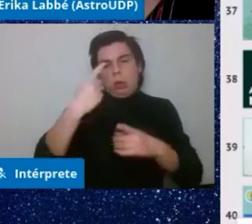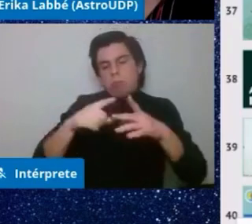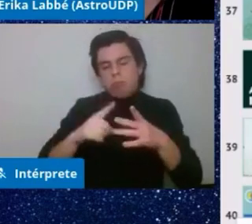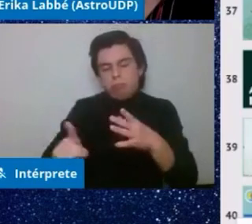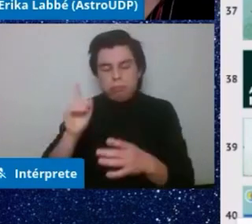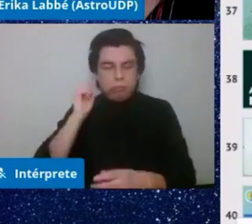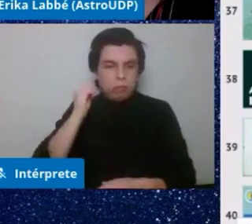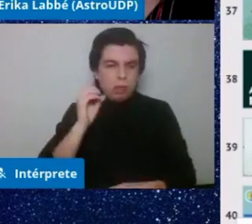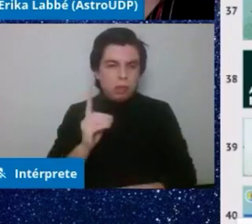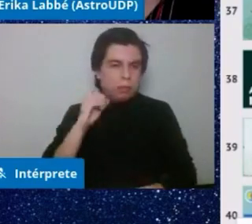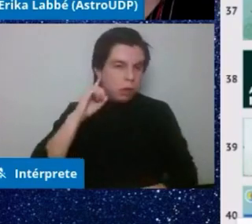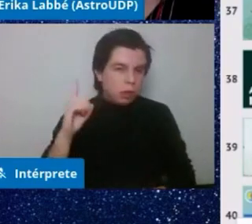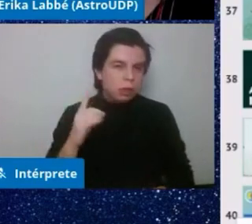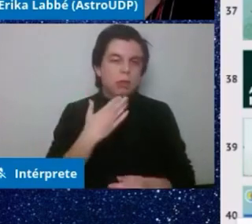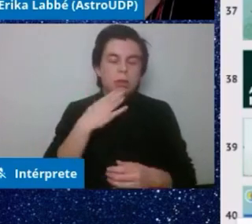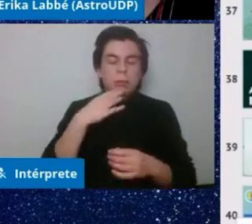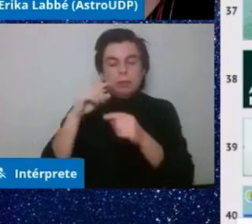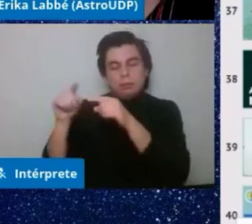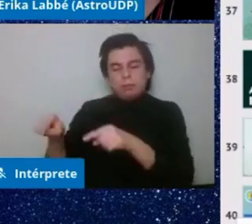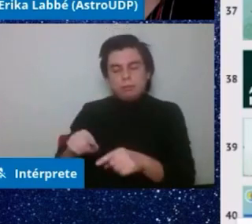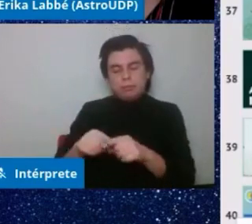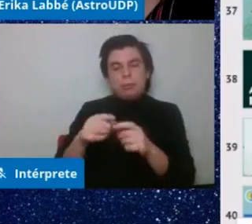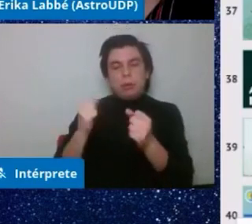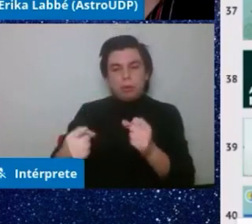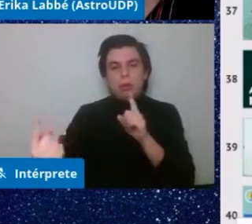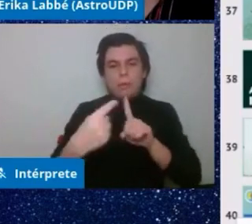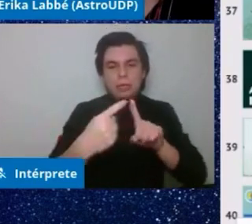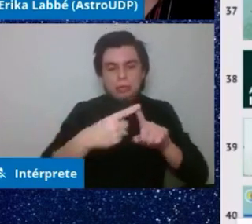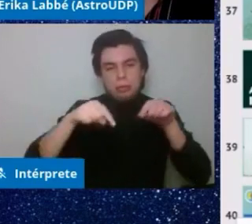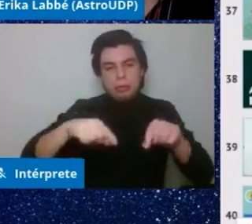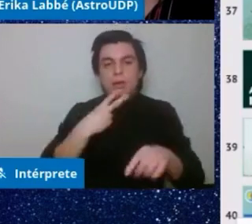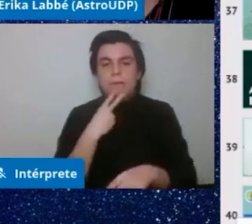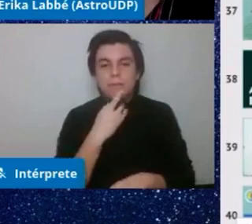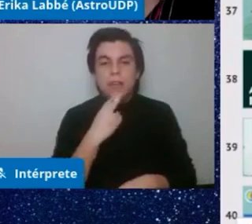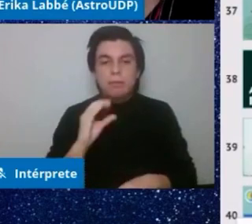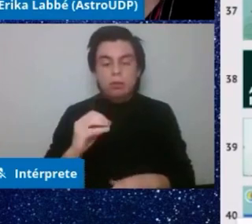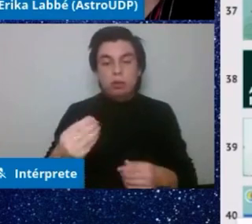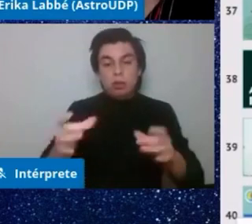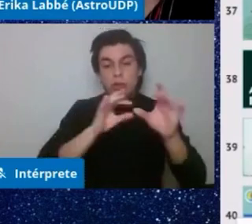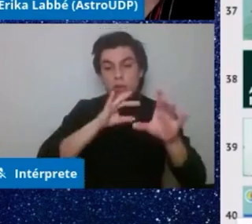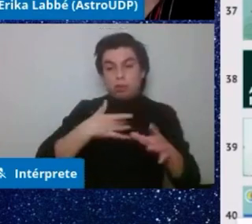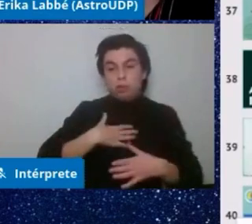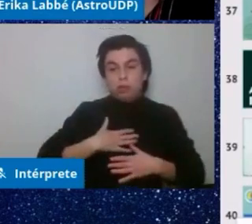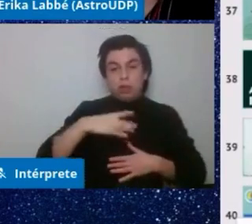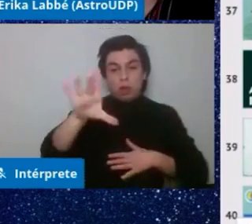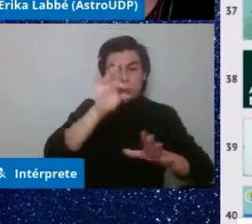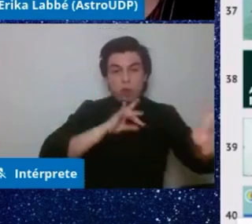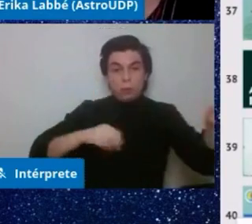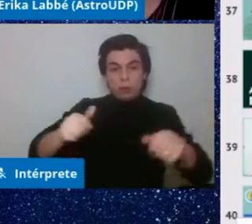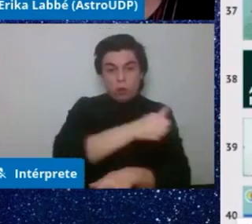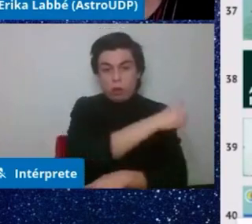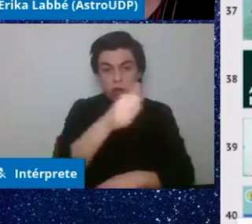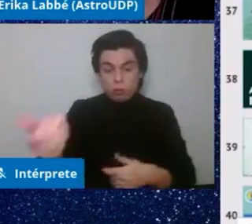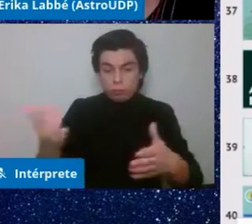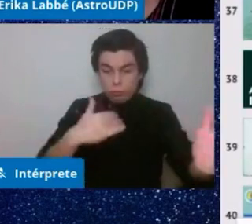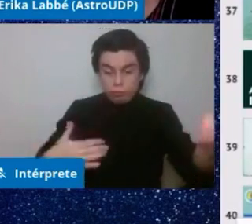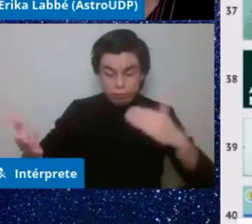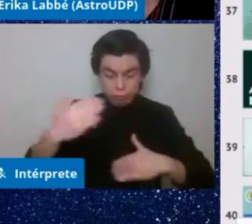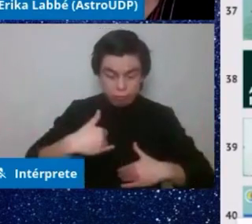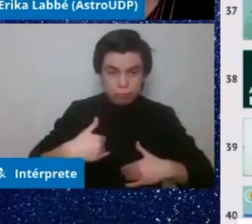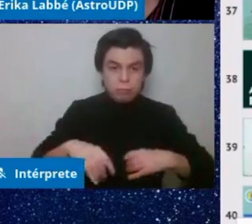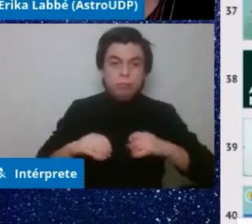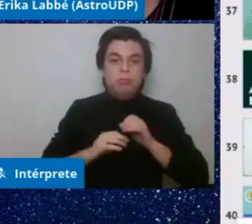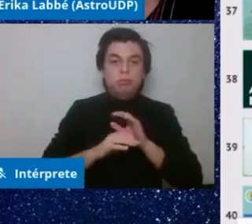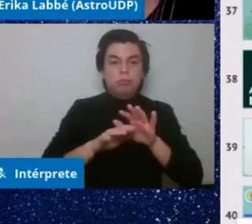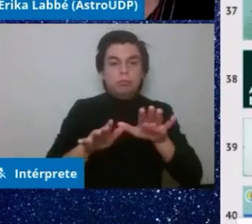de esta transmisión. Les invito a todas y a todos a seguir las redes sociales de AstroUDP y del Instituto de Astronomía de la